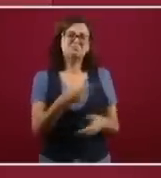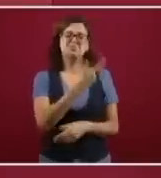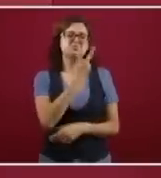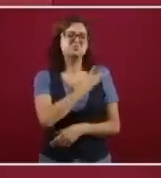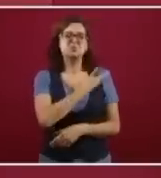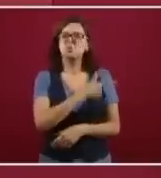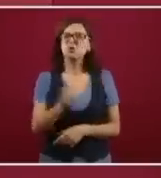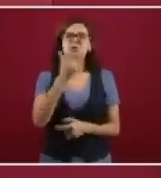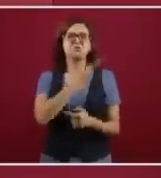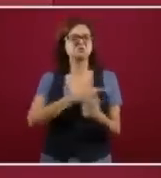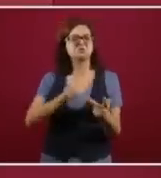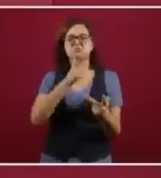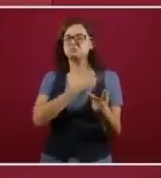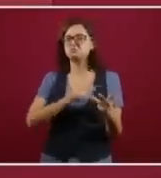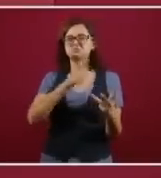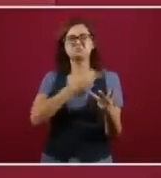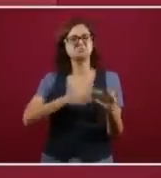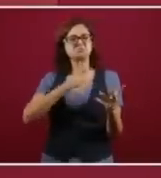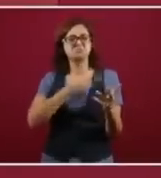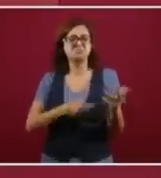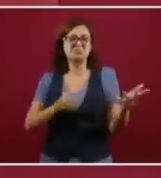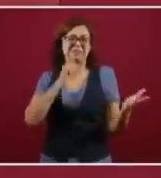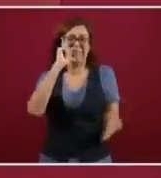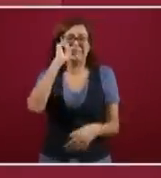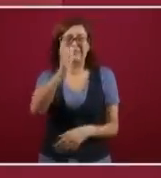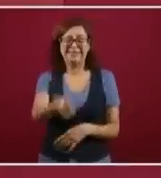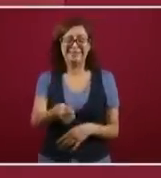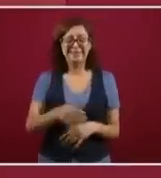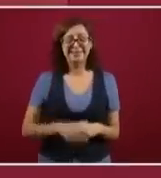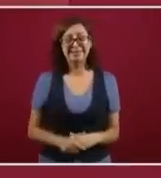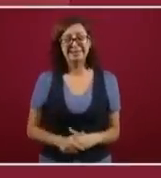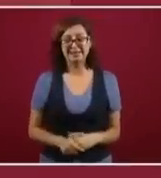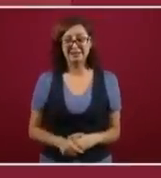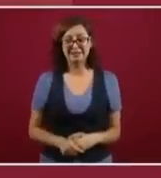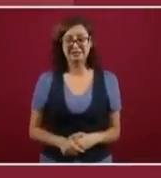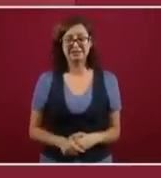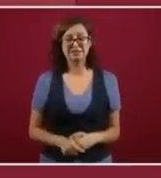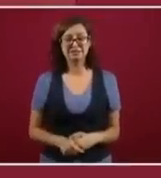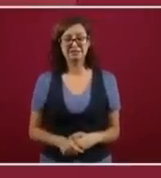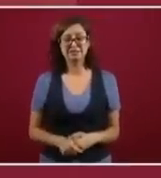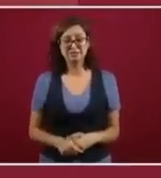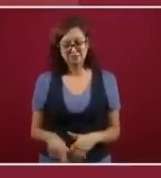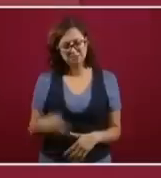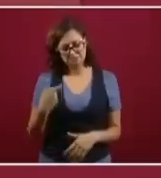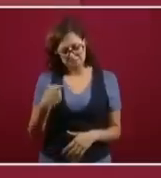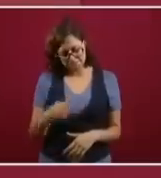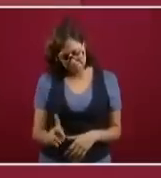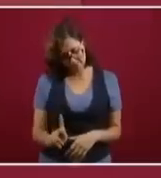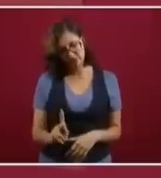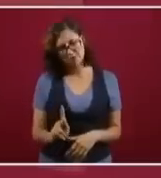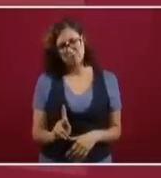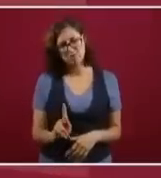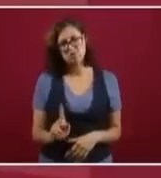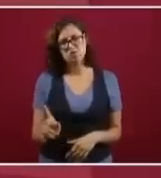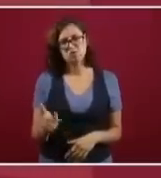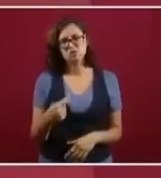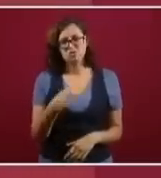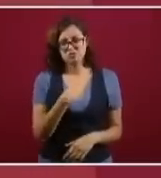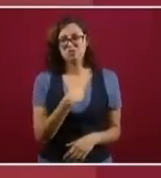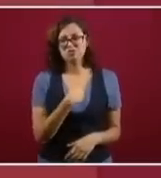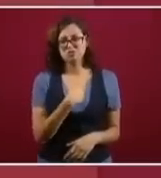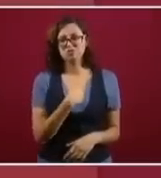Sin embargo, yo tengo, ahora